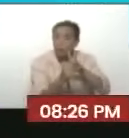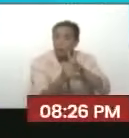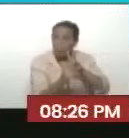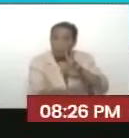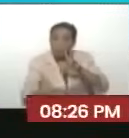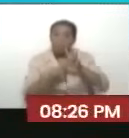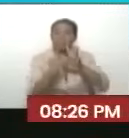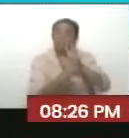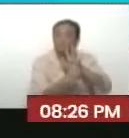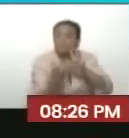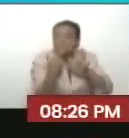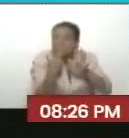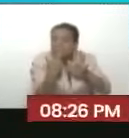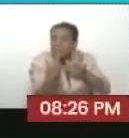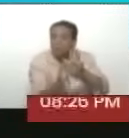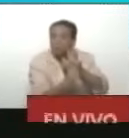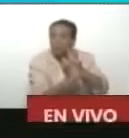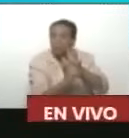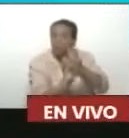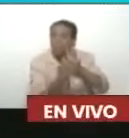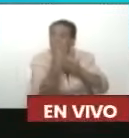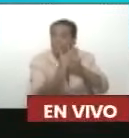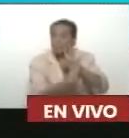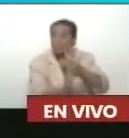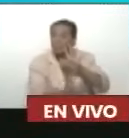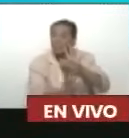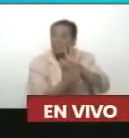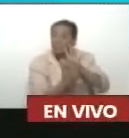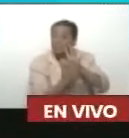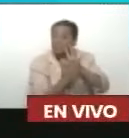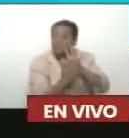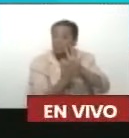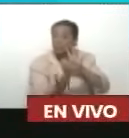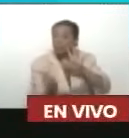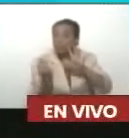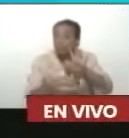y luego recientemente sumé un quinto consenso.